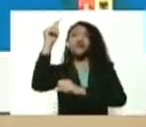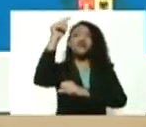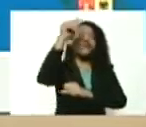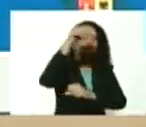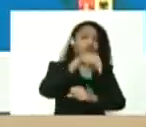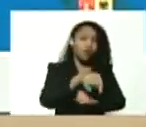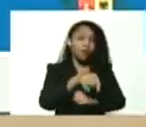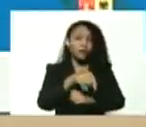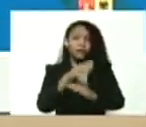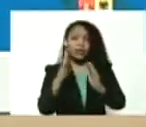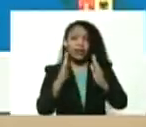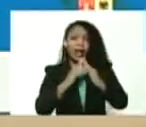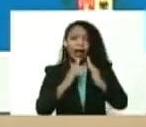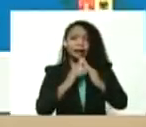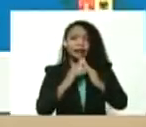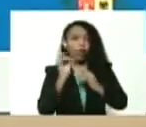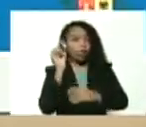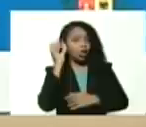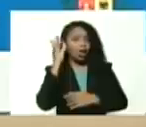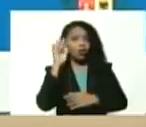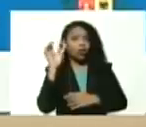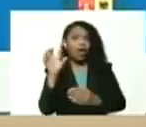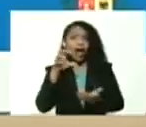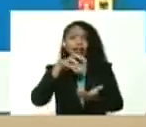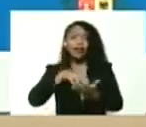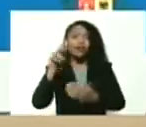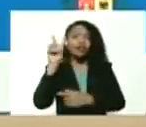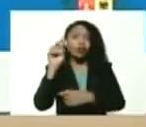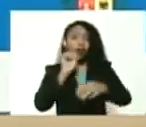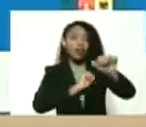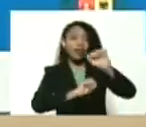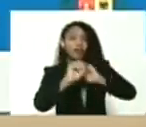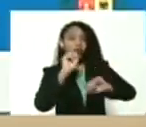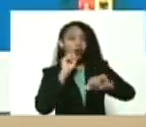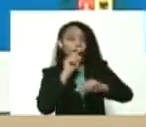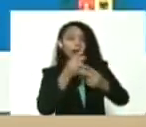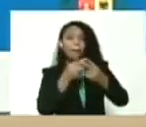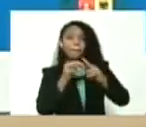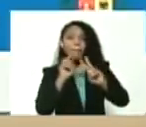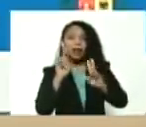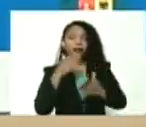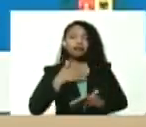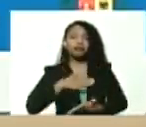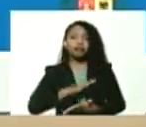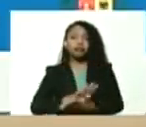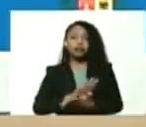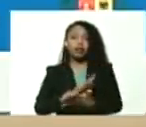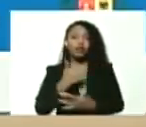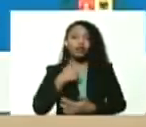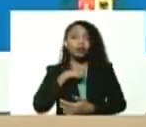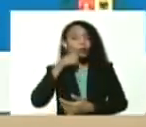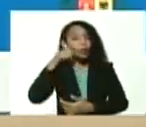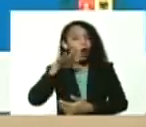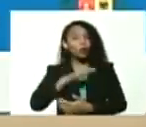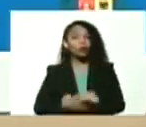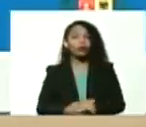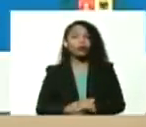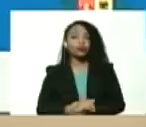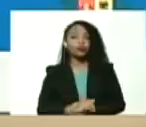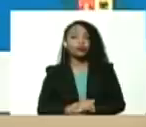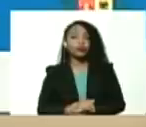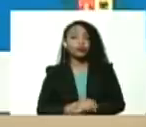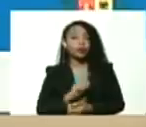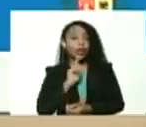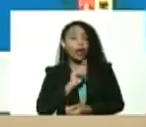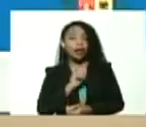fabricación casera, donde el Estado venezolano defendió la paz y la tranquilidad de nuestro pueblo frente a